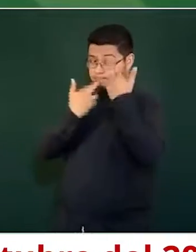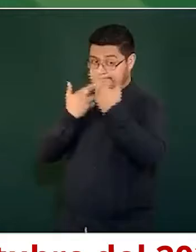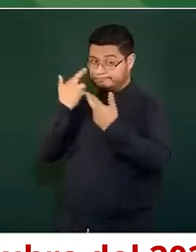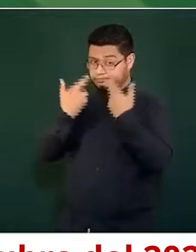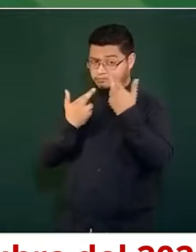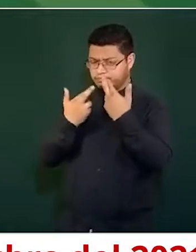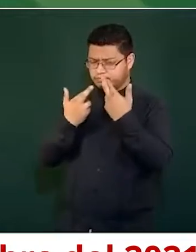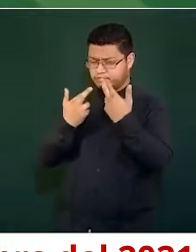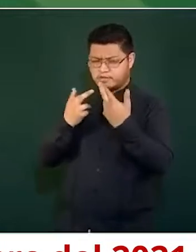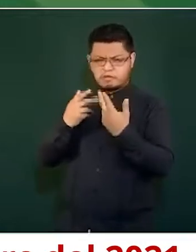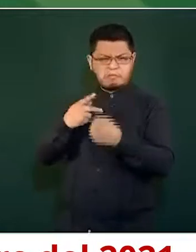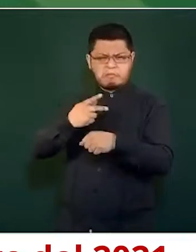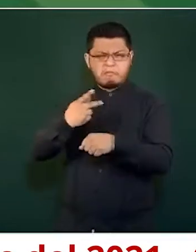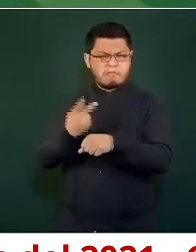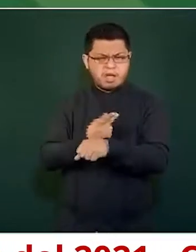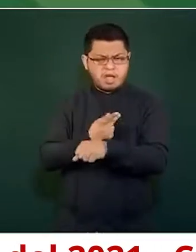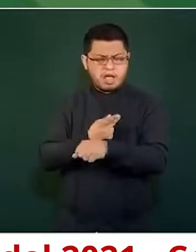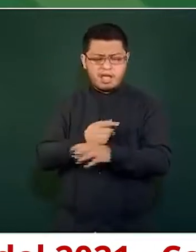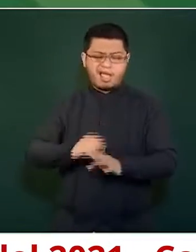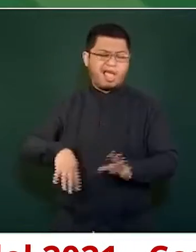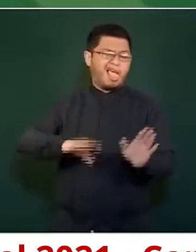impunidad.